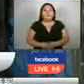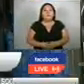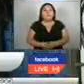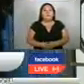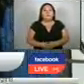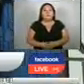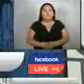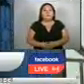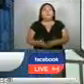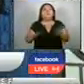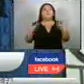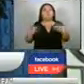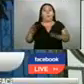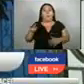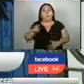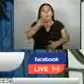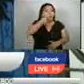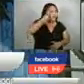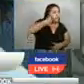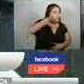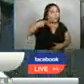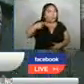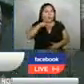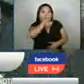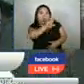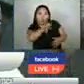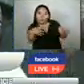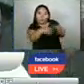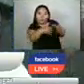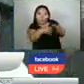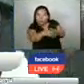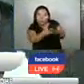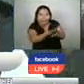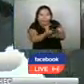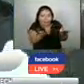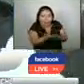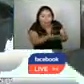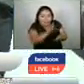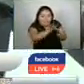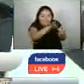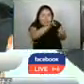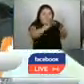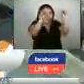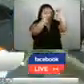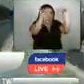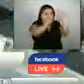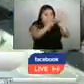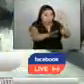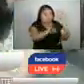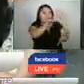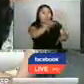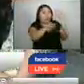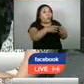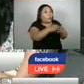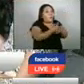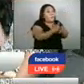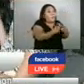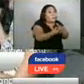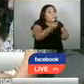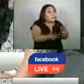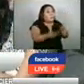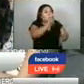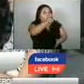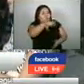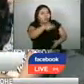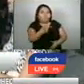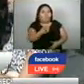Autoridades logran la captura de los supuestos miembros de una estructura que cometía fraudes cibernéticos. les atribuye el hurto de más de